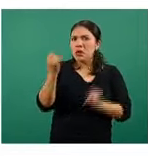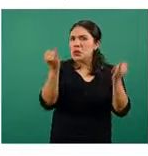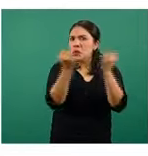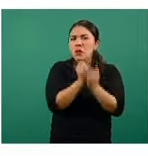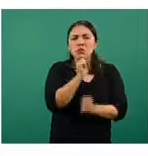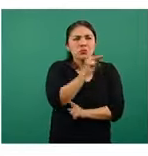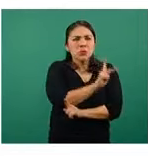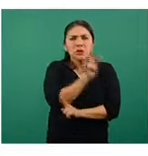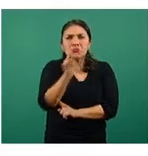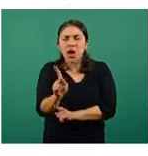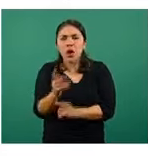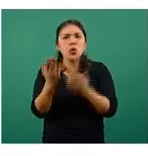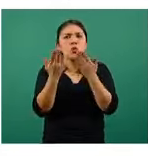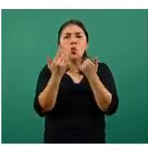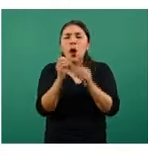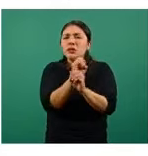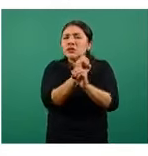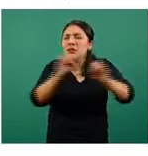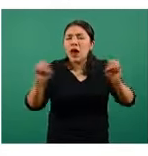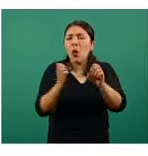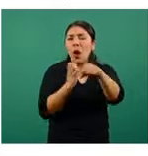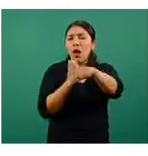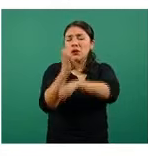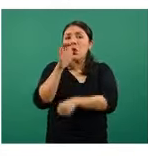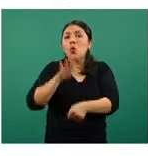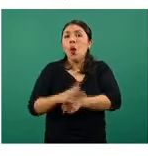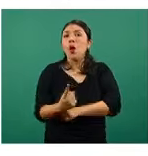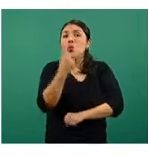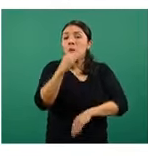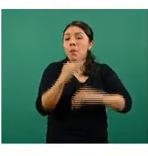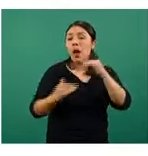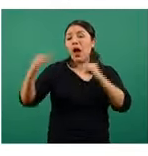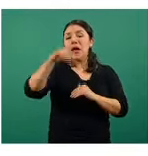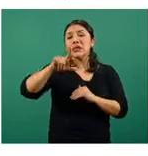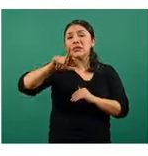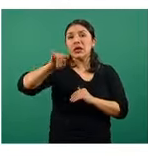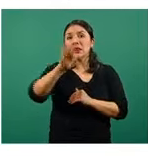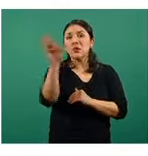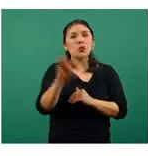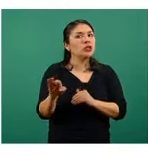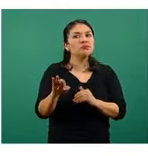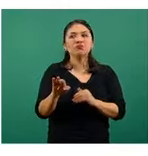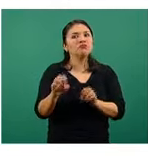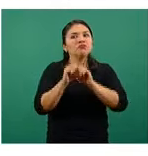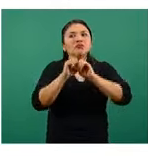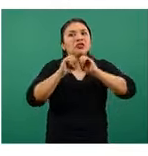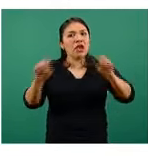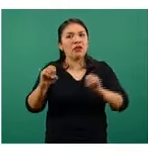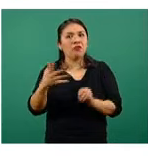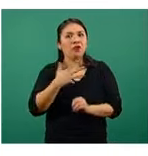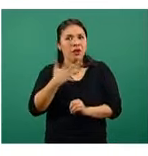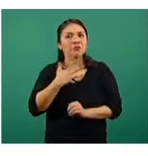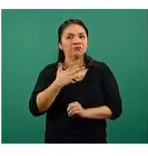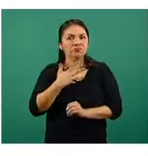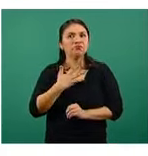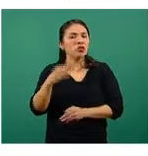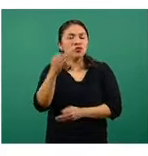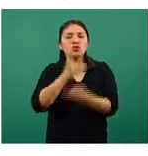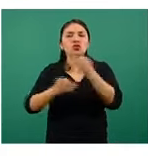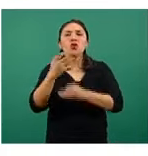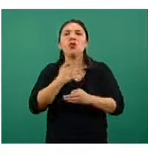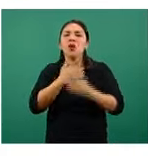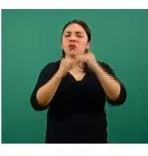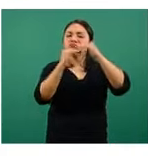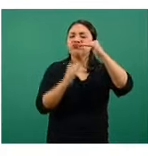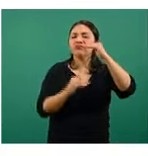repetir, no tenemos ninguna entidad que esté por encima o en el 70% del nivel de seguridad. Todas se encuentran